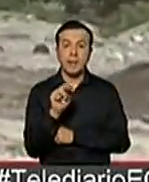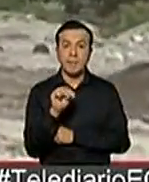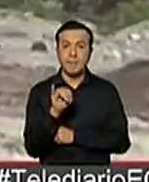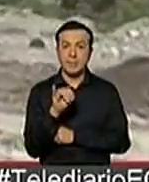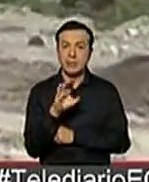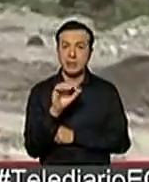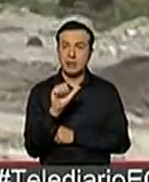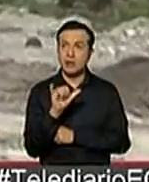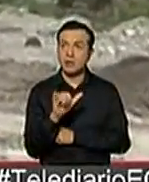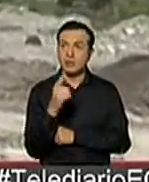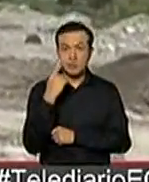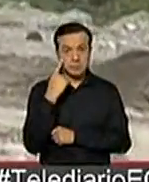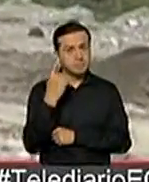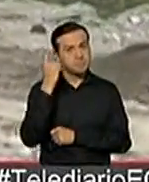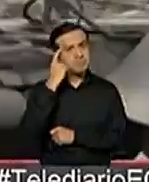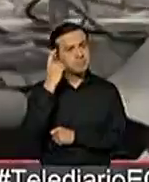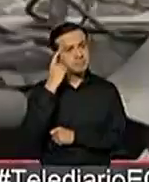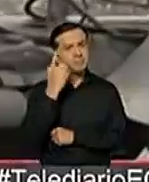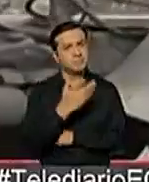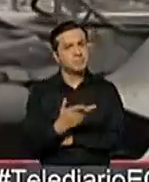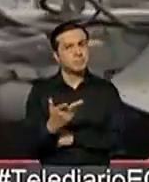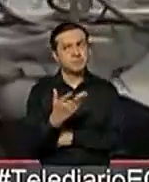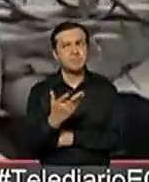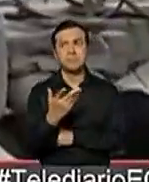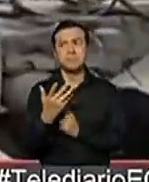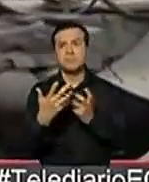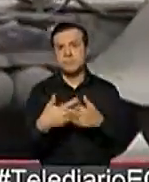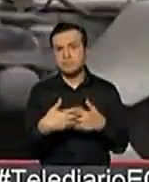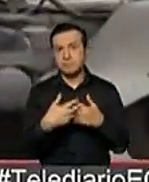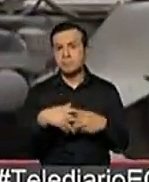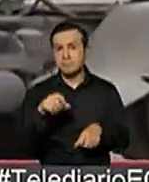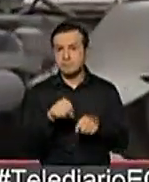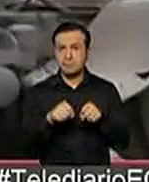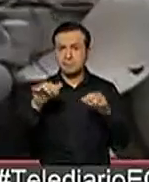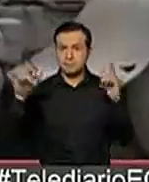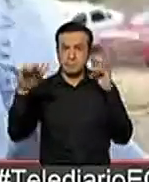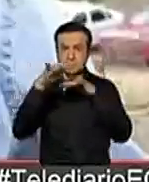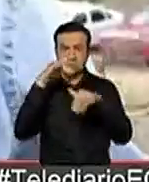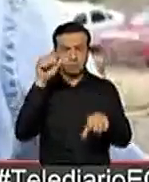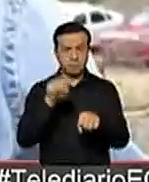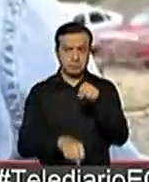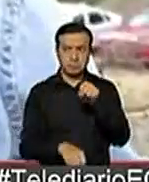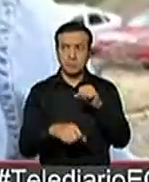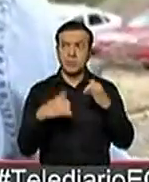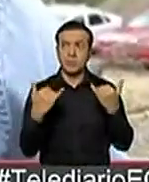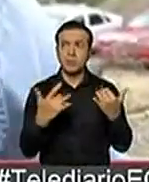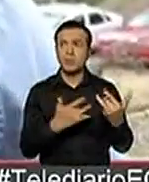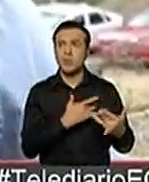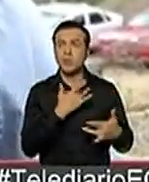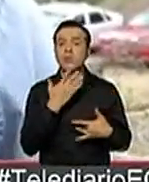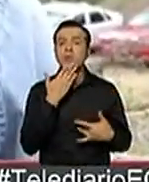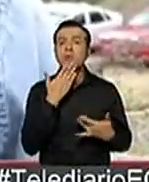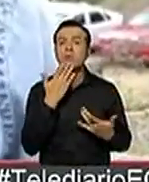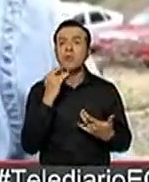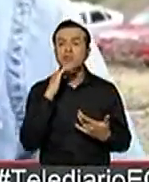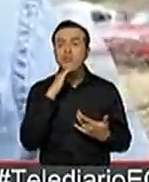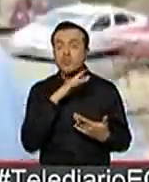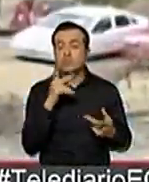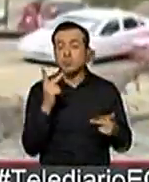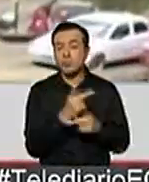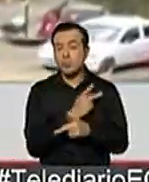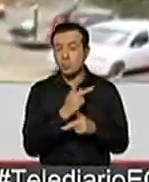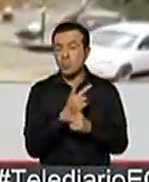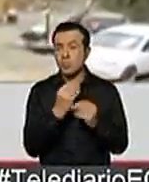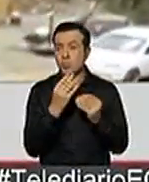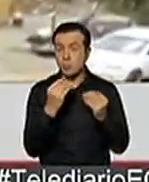del Cantón Guaraceo, creen que el funcionamiento de la maquinaria afectará el aire. Ahora, ¿cómo podemos respirar si vamos a tener una contaminación total?